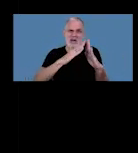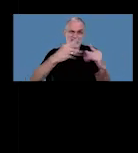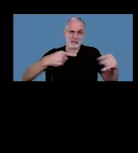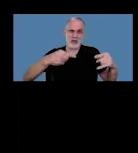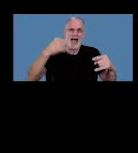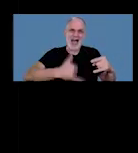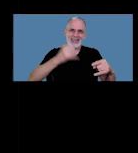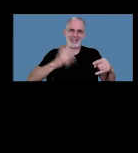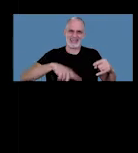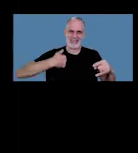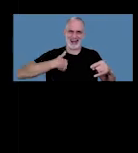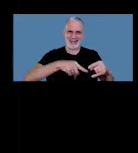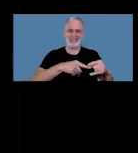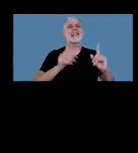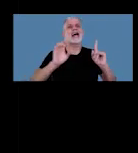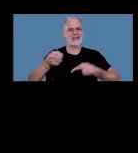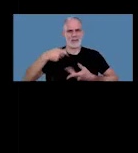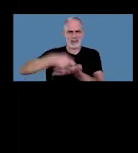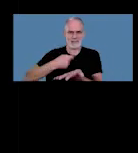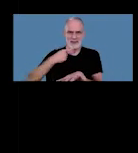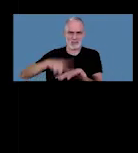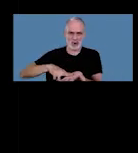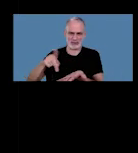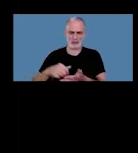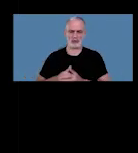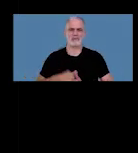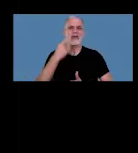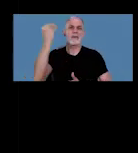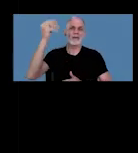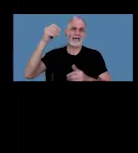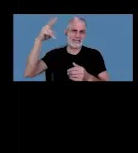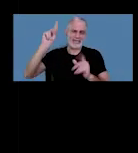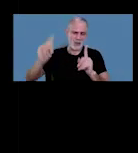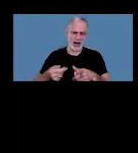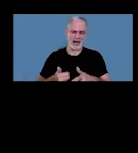se encontrarán alcanzados por este impuesto.